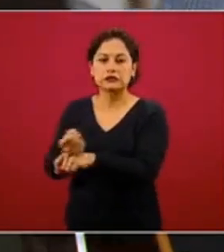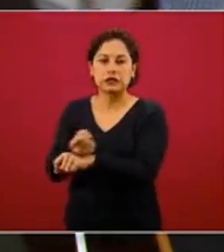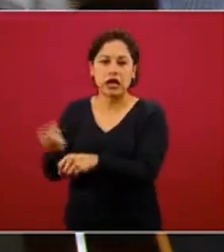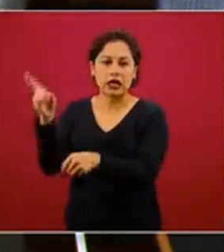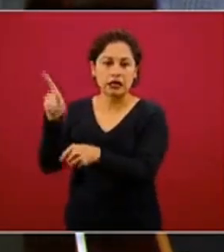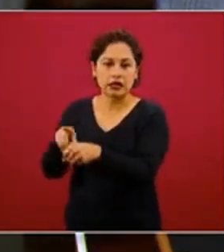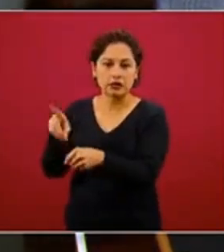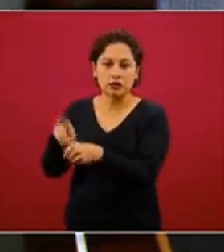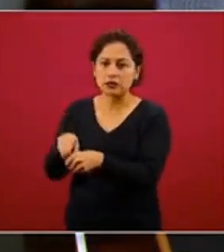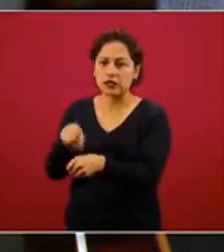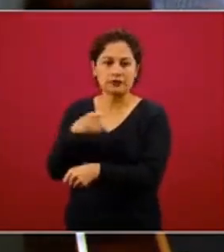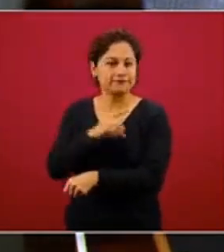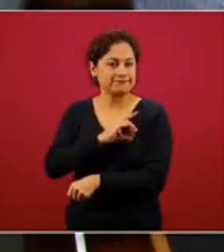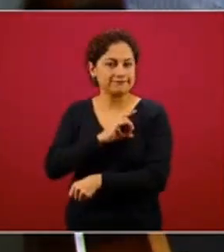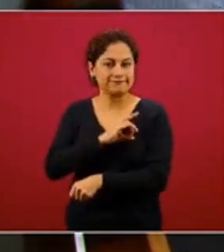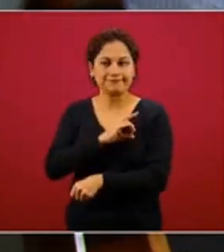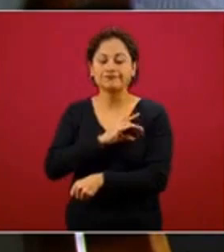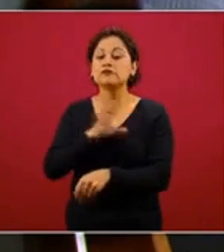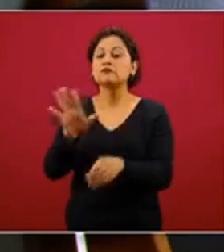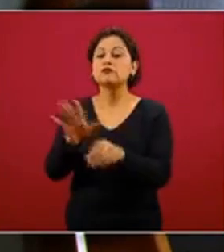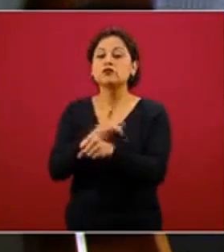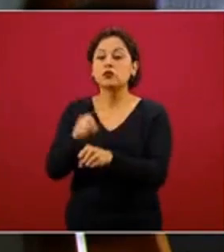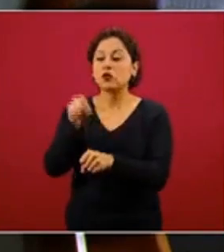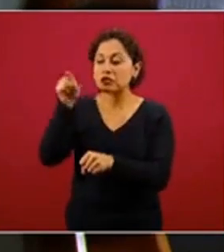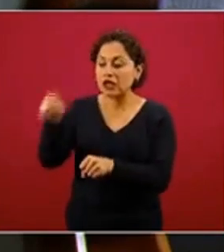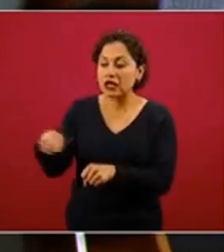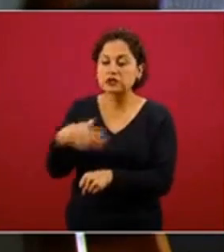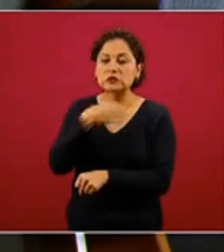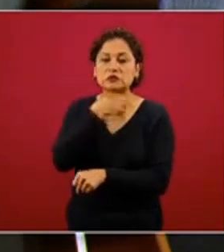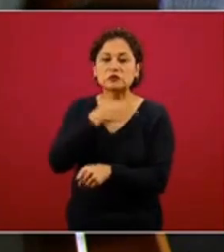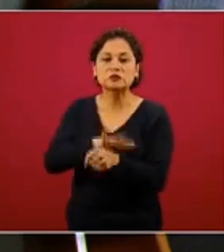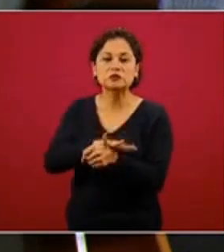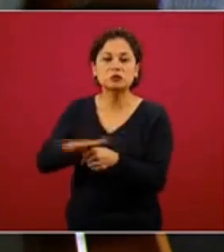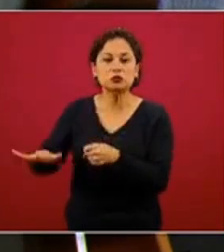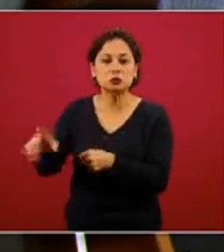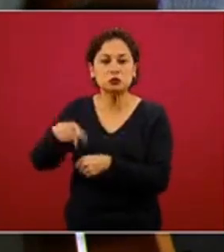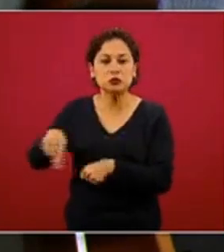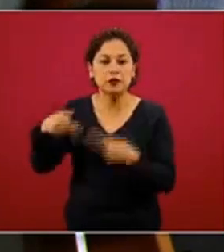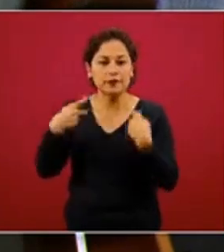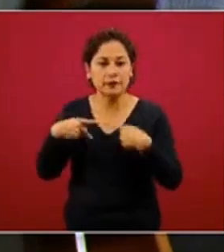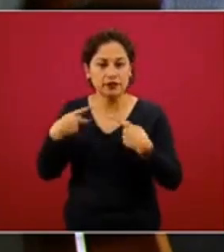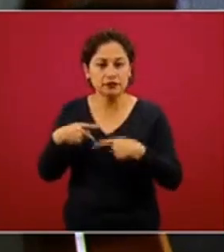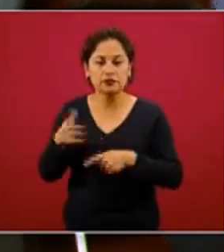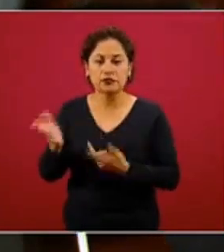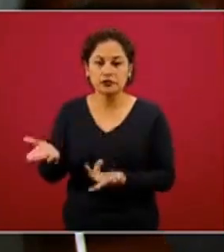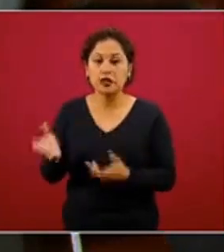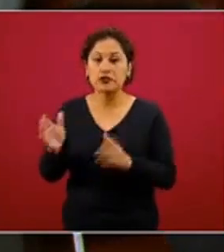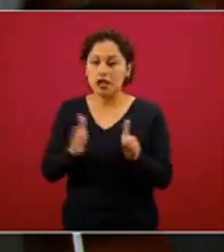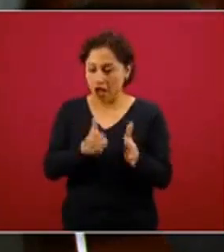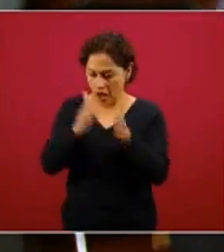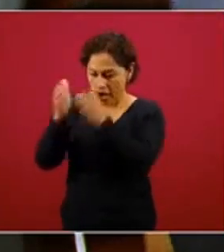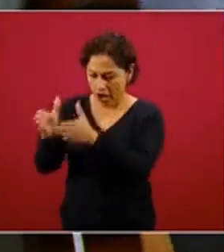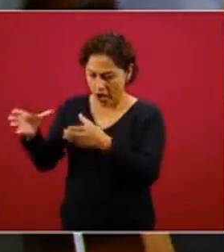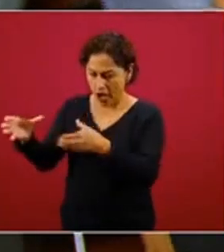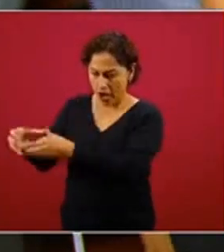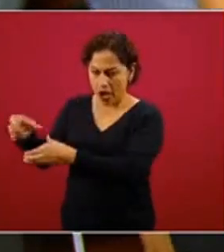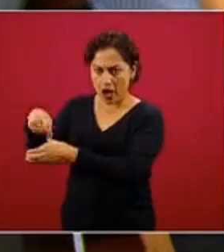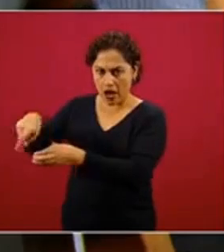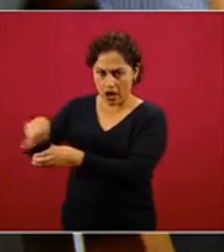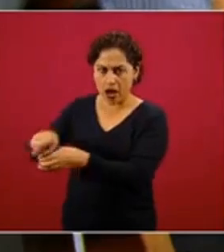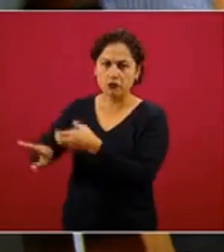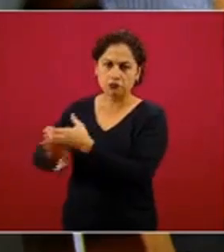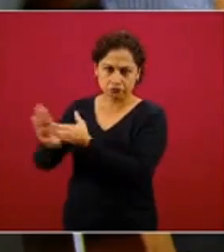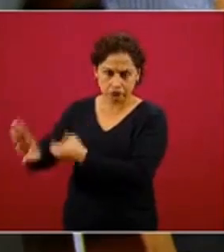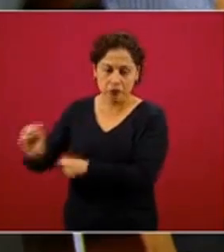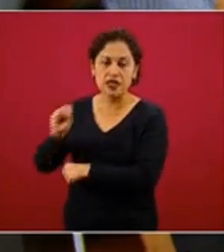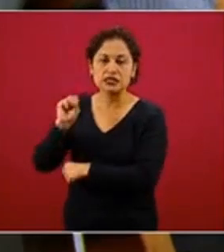tienen un espacio para atender a pacientes de COVID. Aunque están en una sección específica, pues la gente ya no quiere donar y los